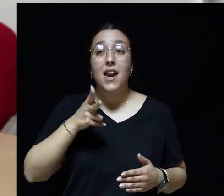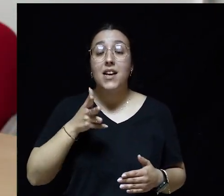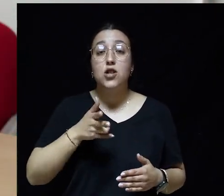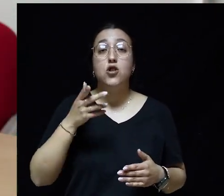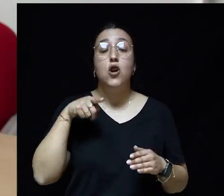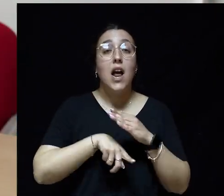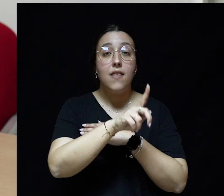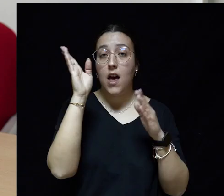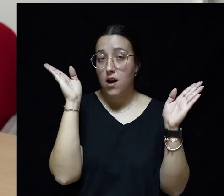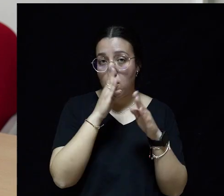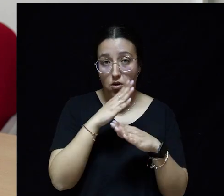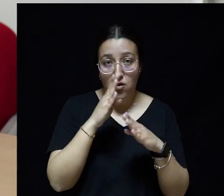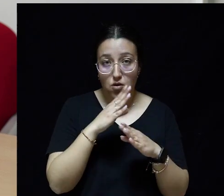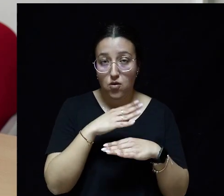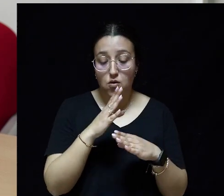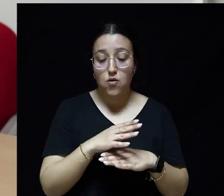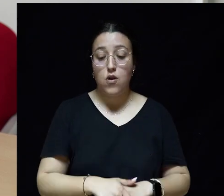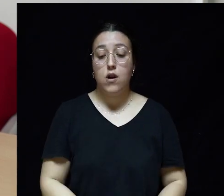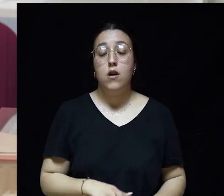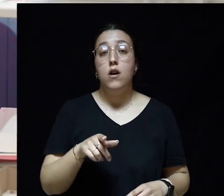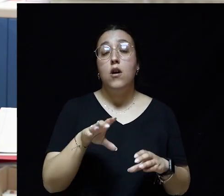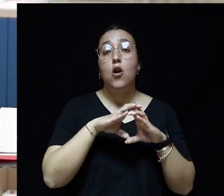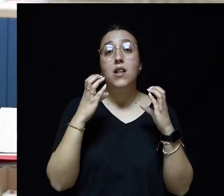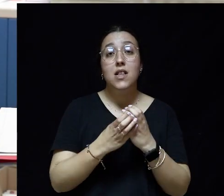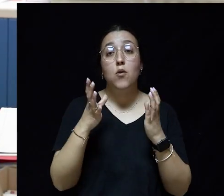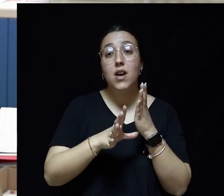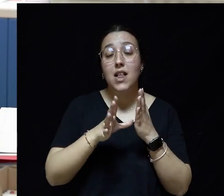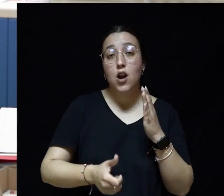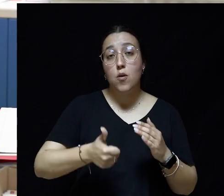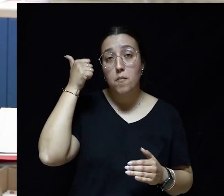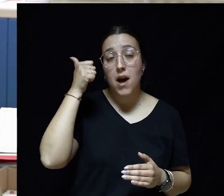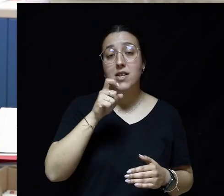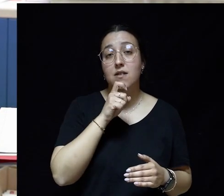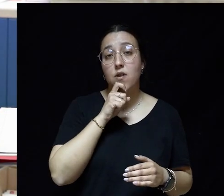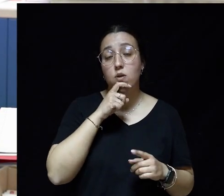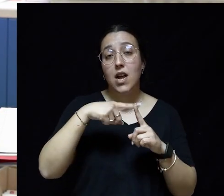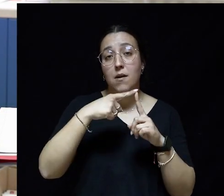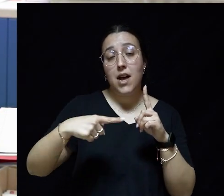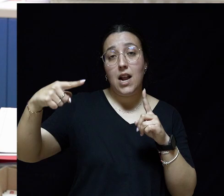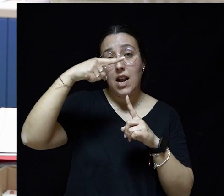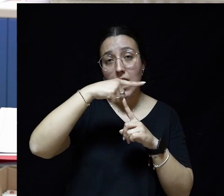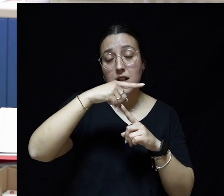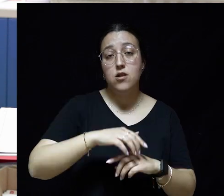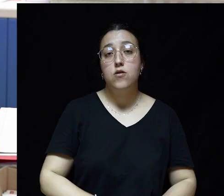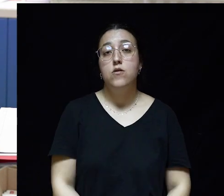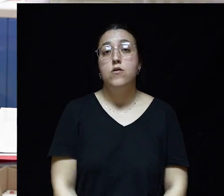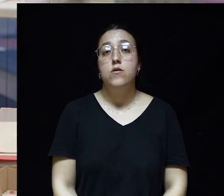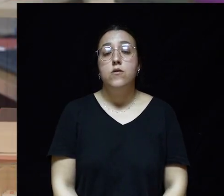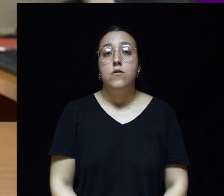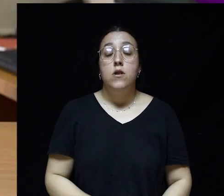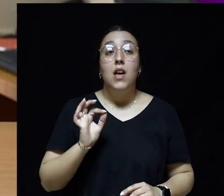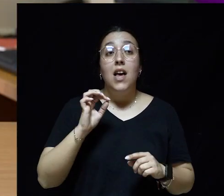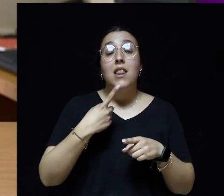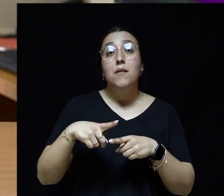reside la tragedia que se ceba en el colectivo escolar gitano. La diversidad del alumnado